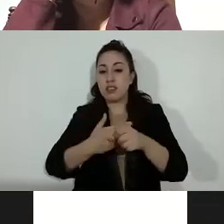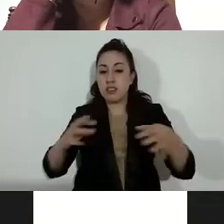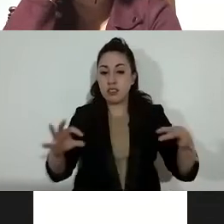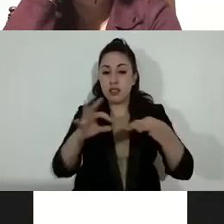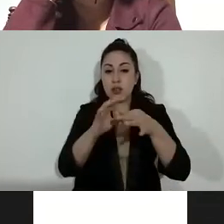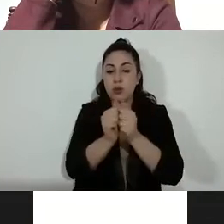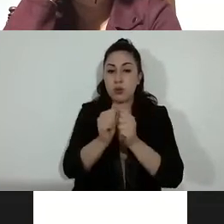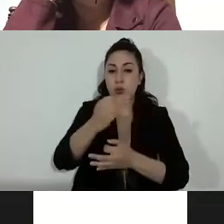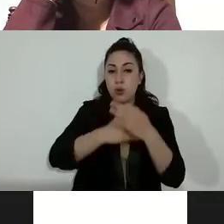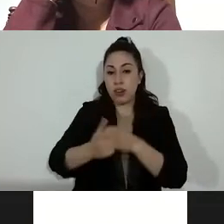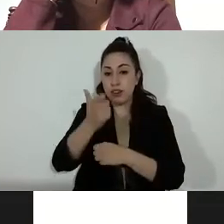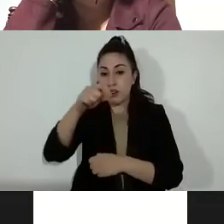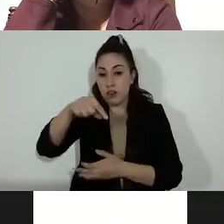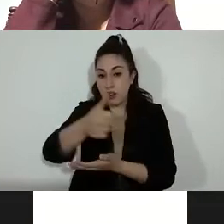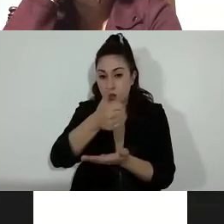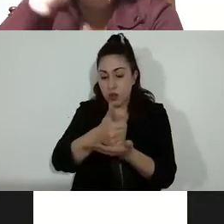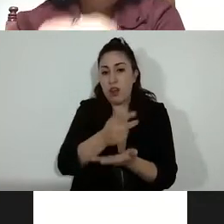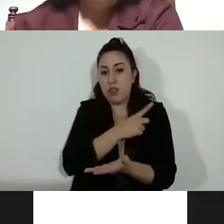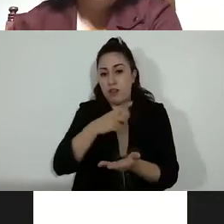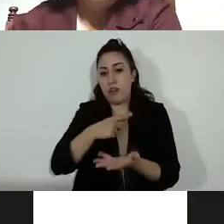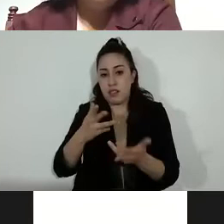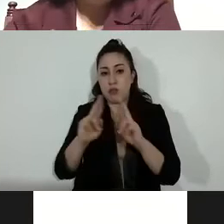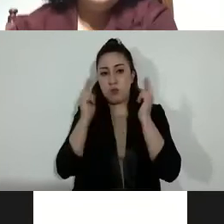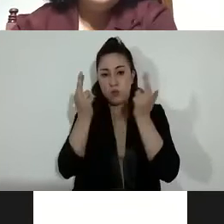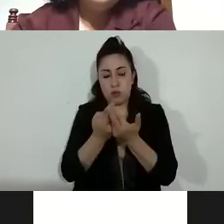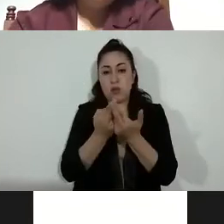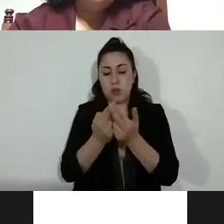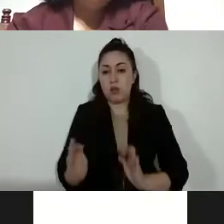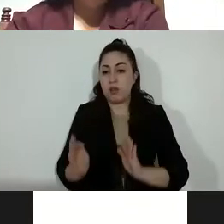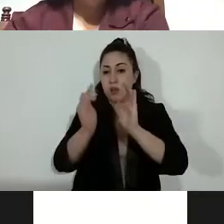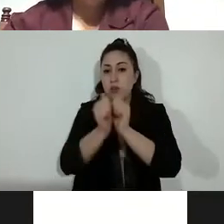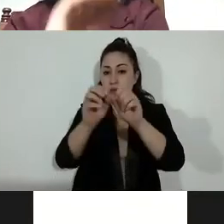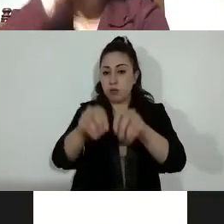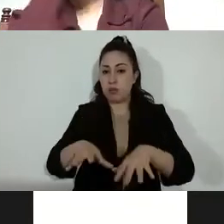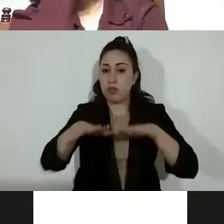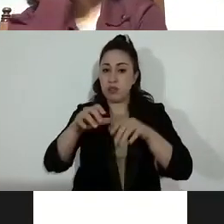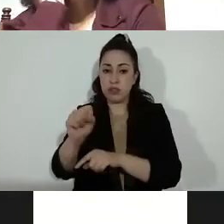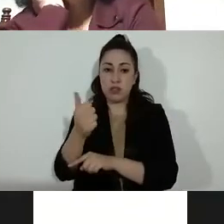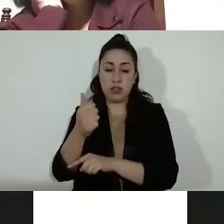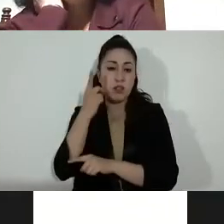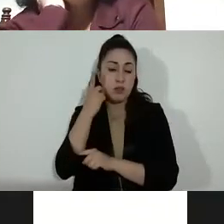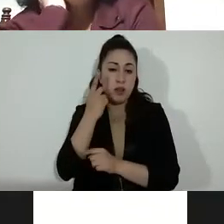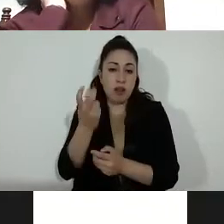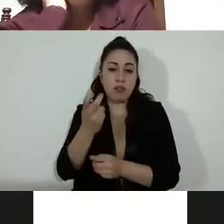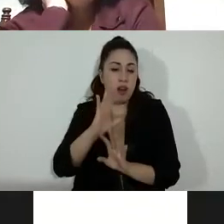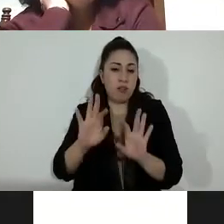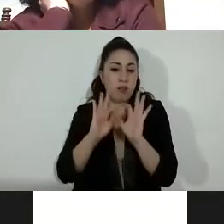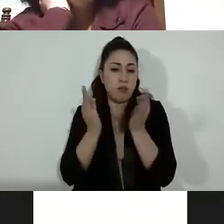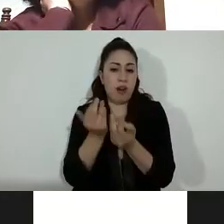la ciudad, comparezca ante el Pleno de las y los diputados, ¿no? Ha sido una práctica